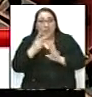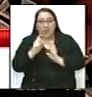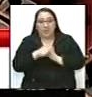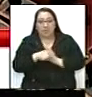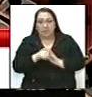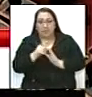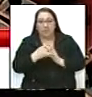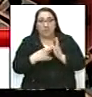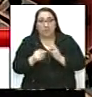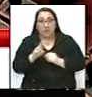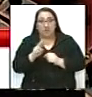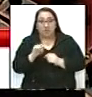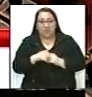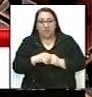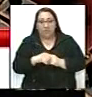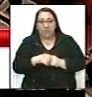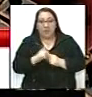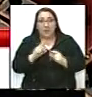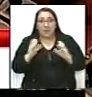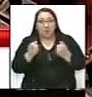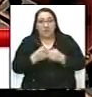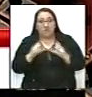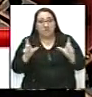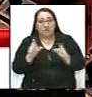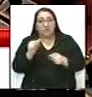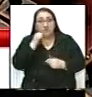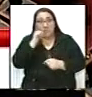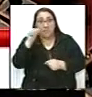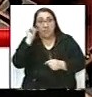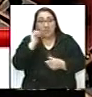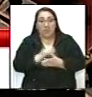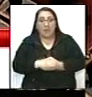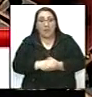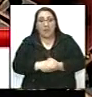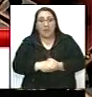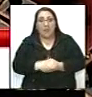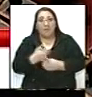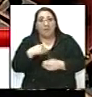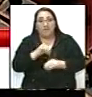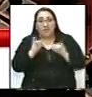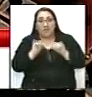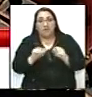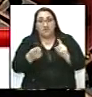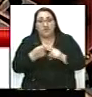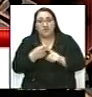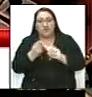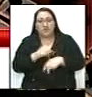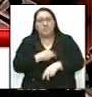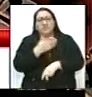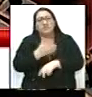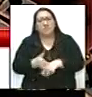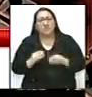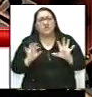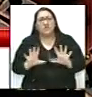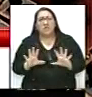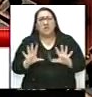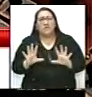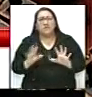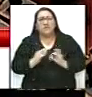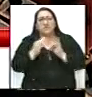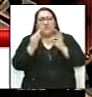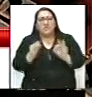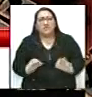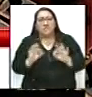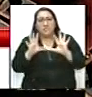es una transmisión en vivo y en directo de Congreso Televisión. Ayer nos quedamos hasta bastante tarde, eran las 10, pasadas las 10